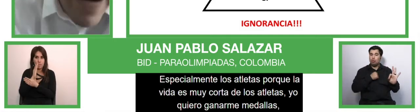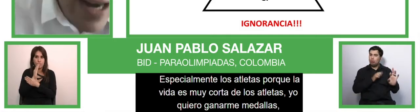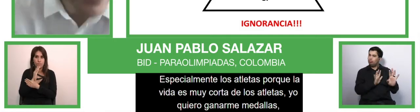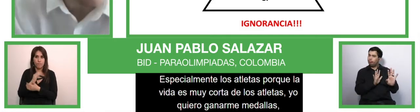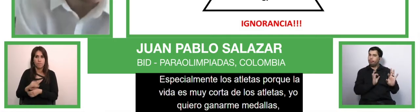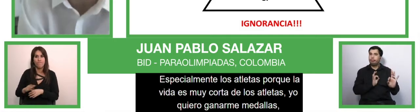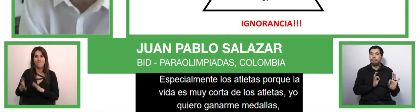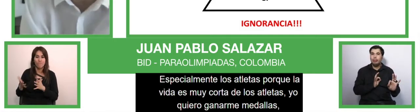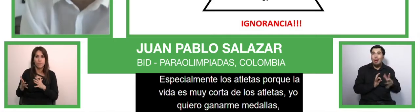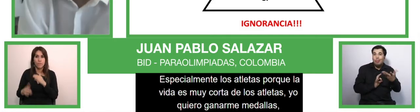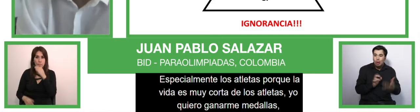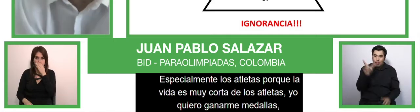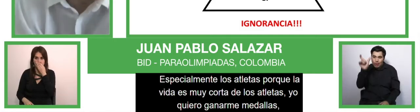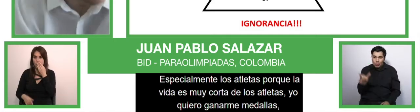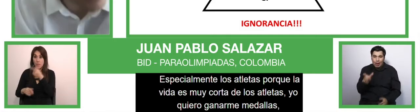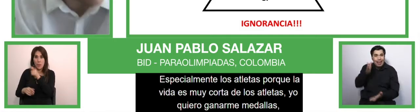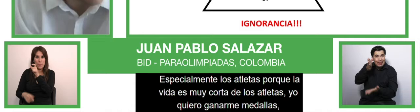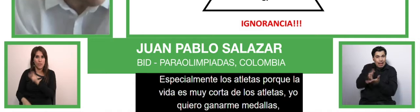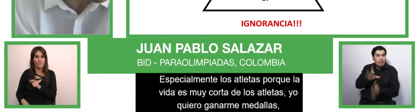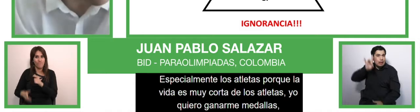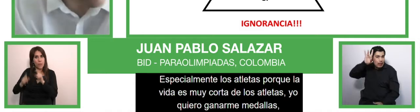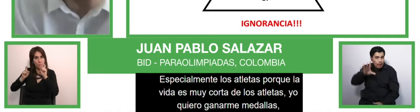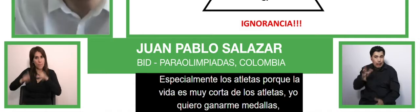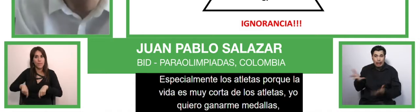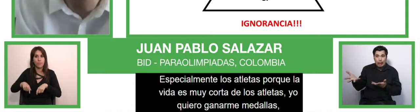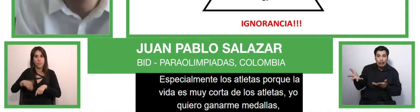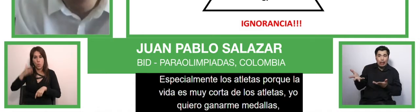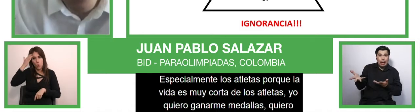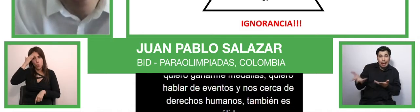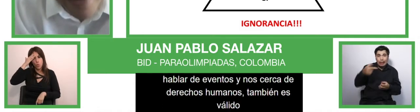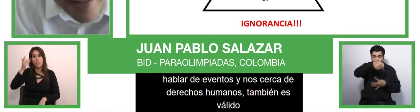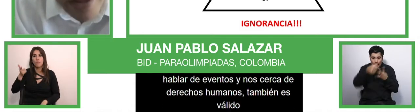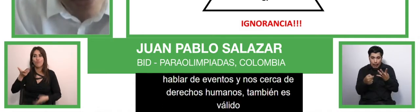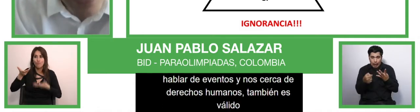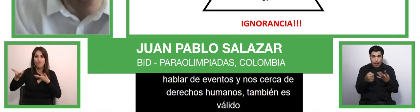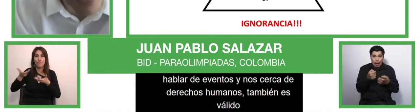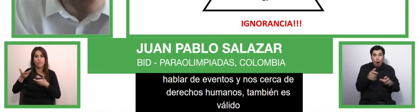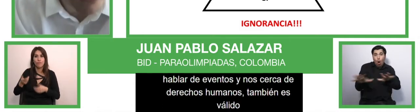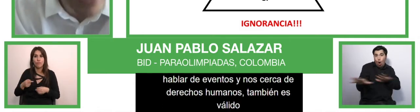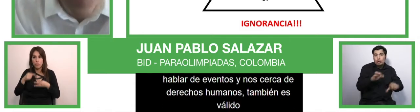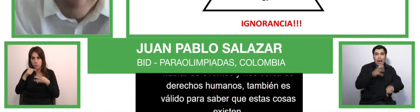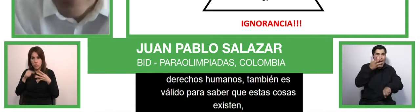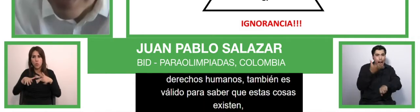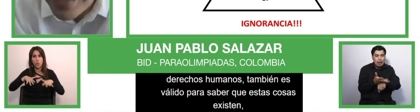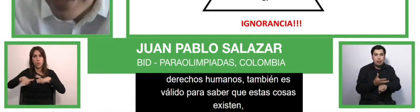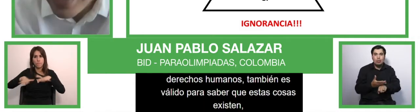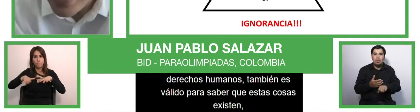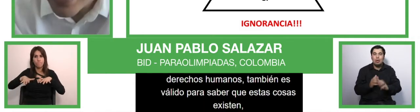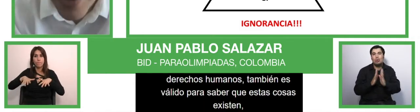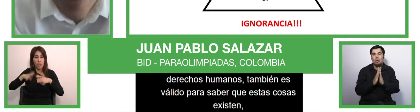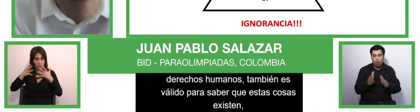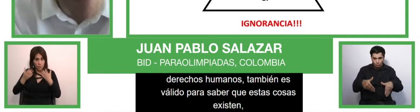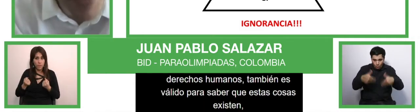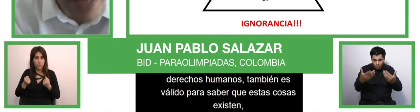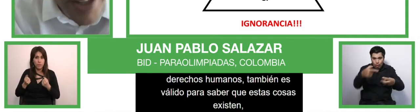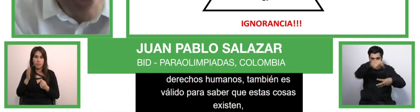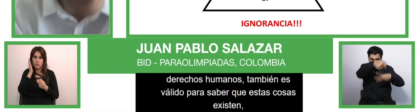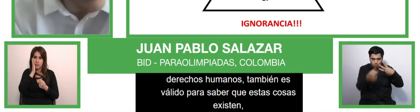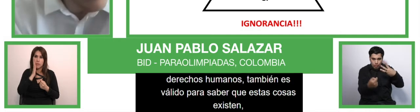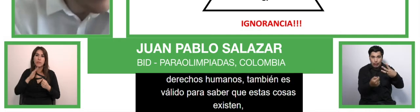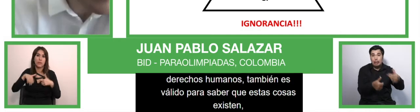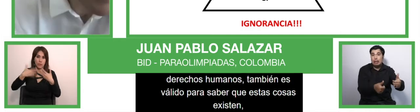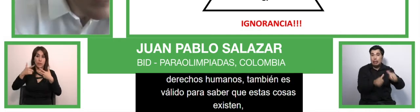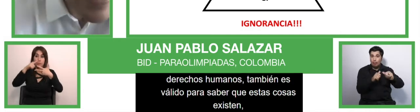debe saber que estas cosas existen. Entonces los dejo con esos tres retos. Constanza, no sé si estoy muy, a